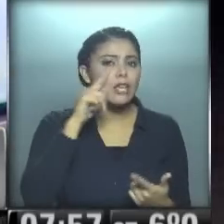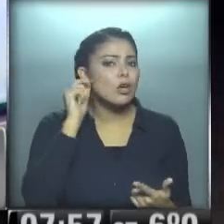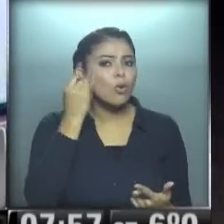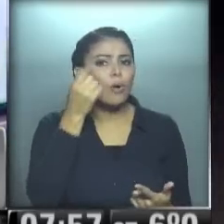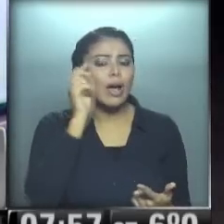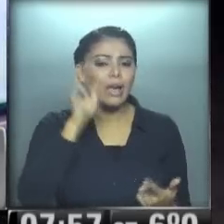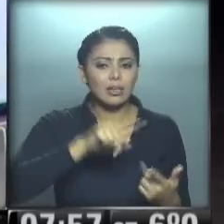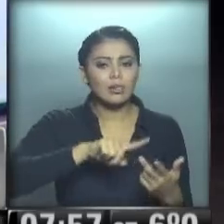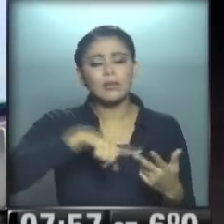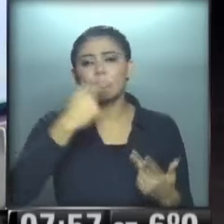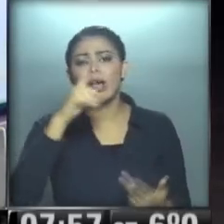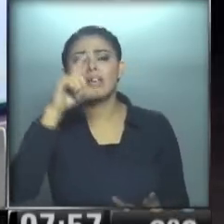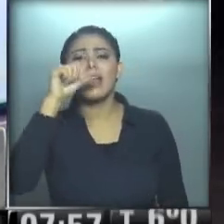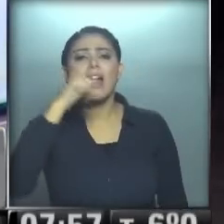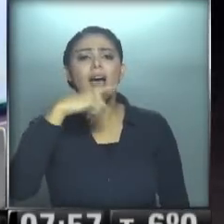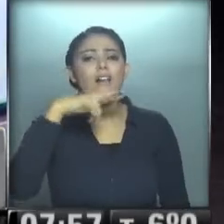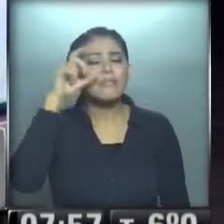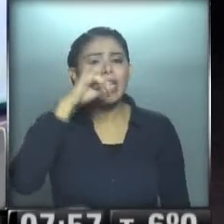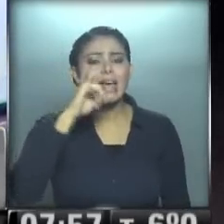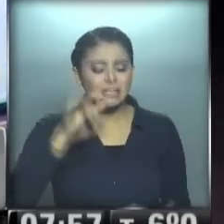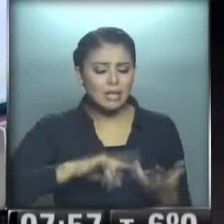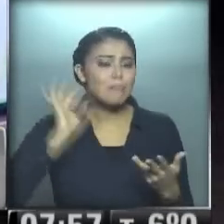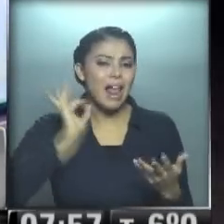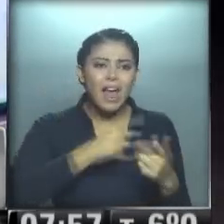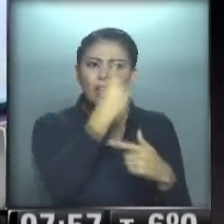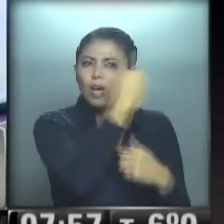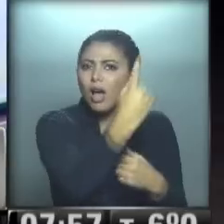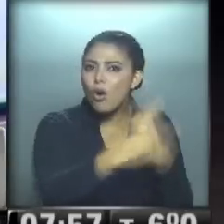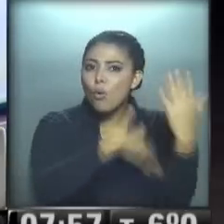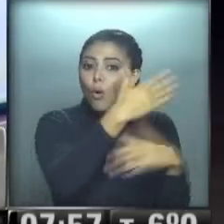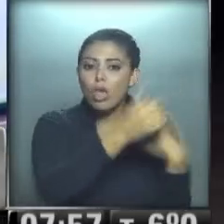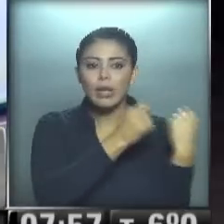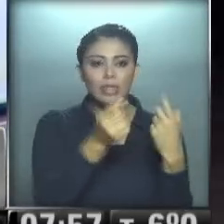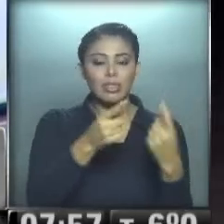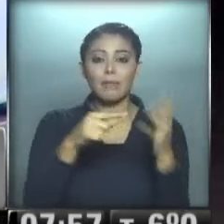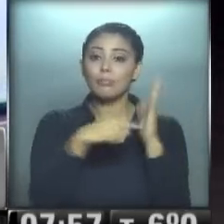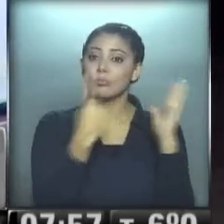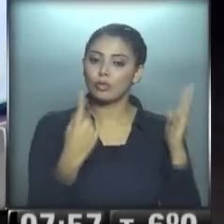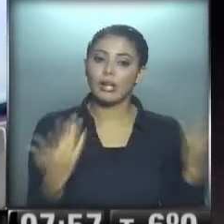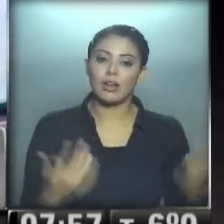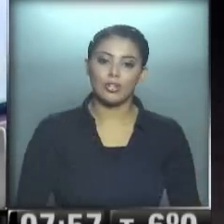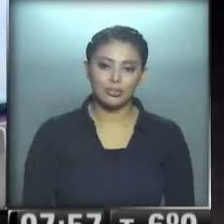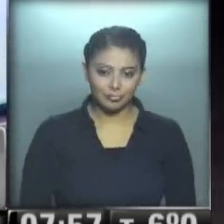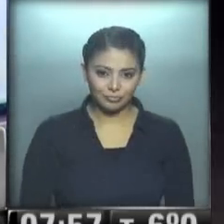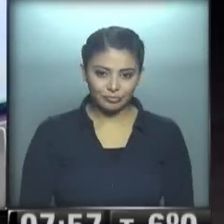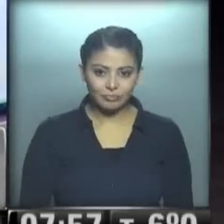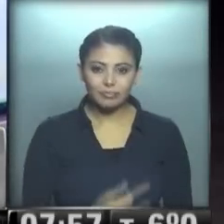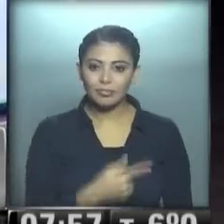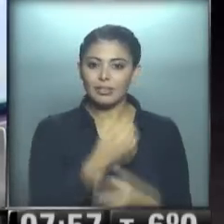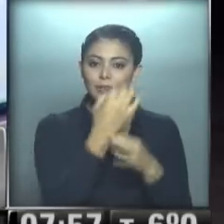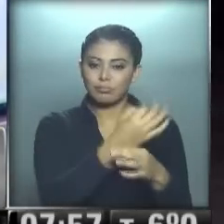porque ha caído, pero a la Betsy, a Palacios, son jugadores que te dan mucho. Pero por otro lado, claro, no son